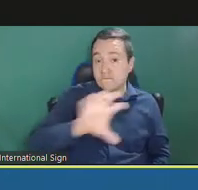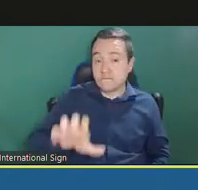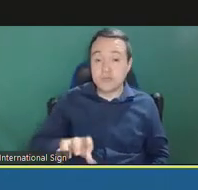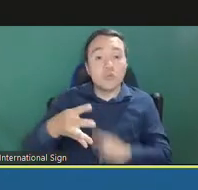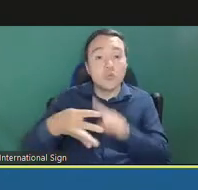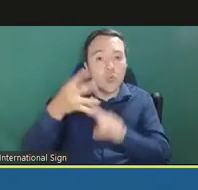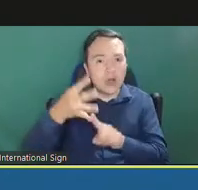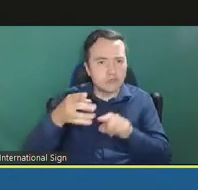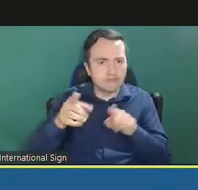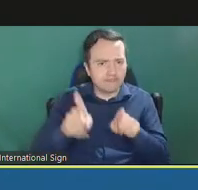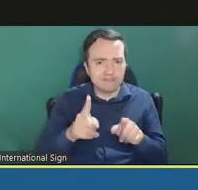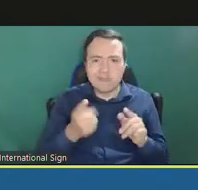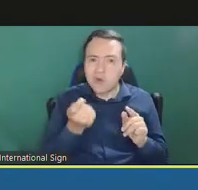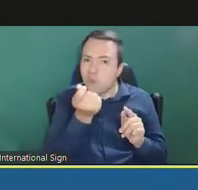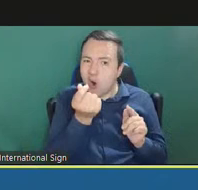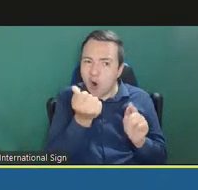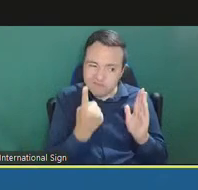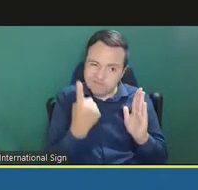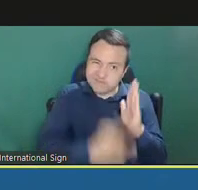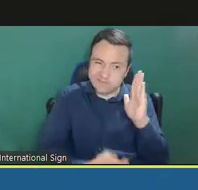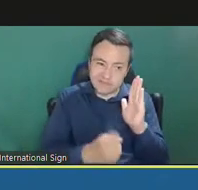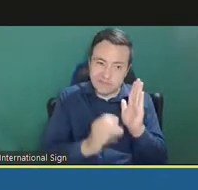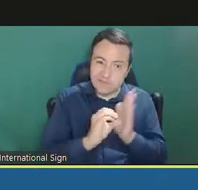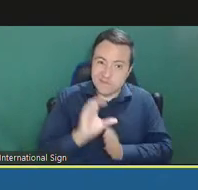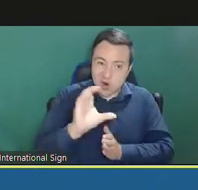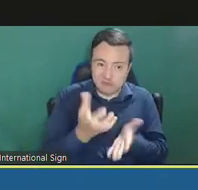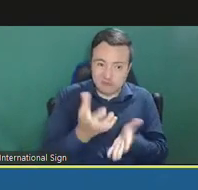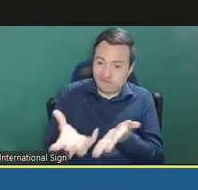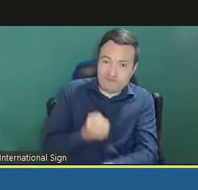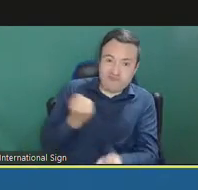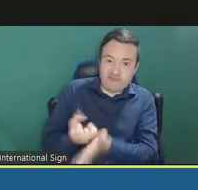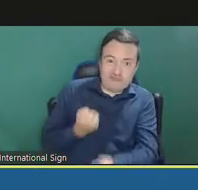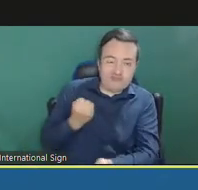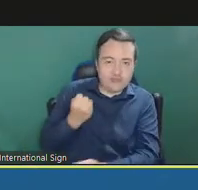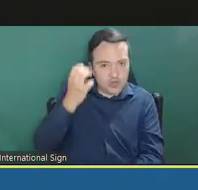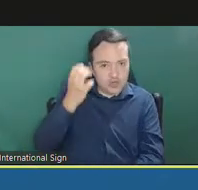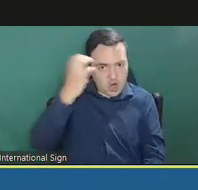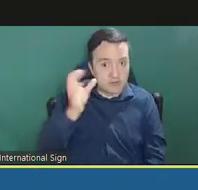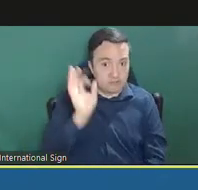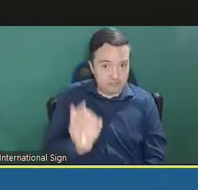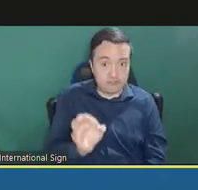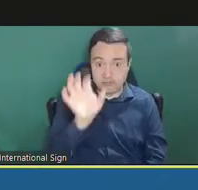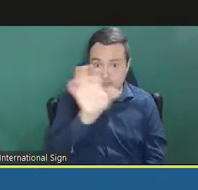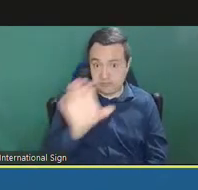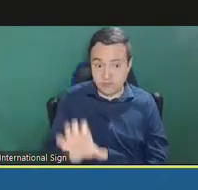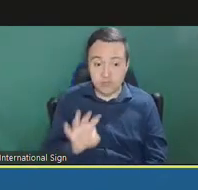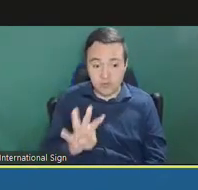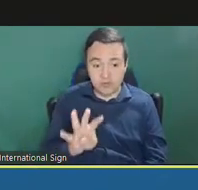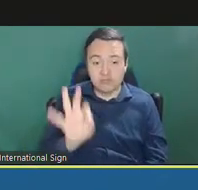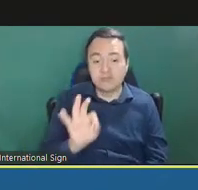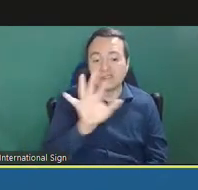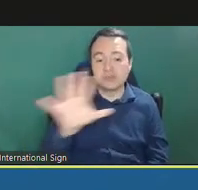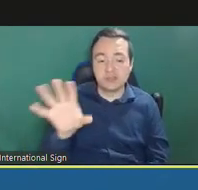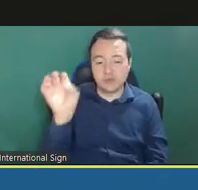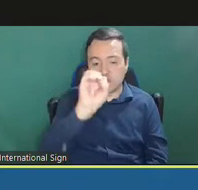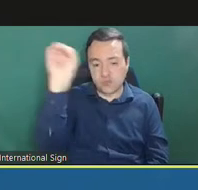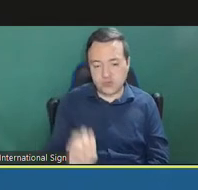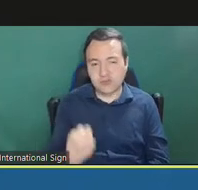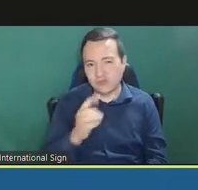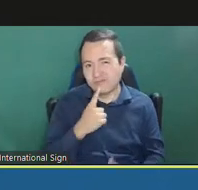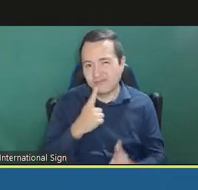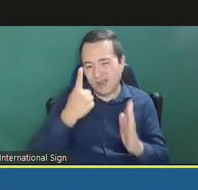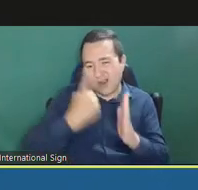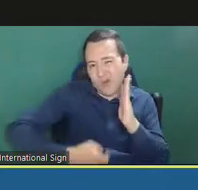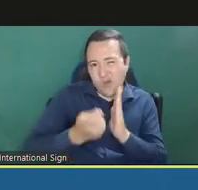los frentes reventados por la un 75% de los impuestos totales incluidos en el precio final